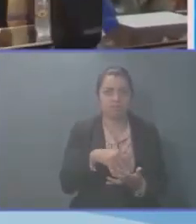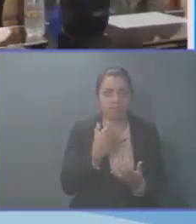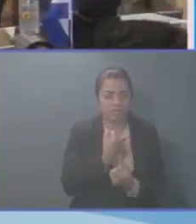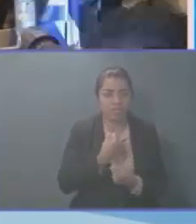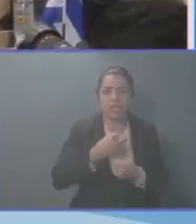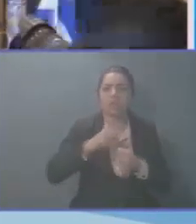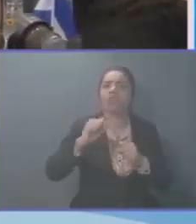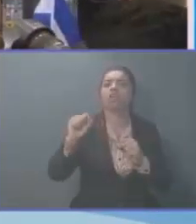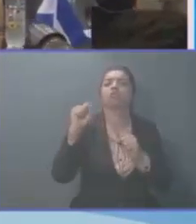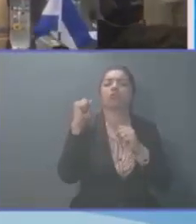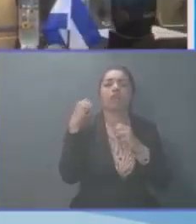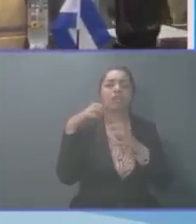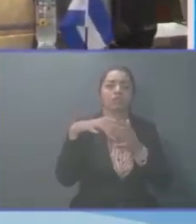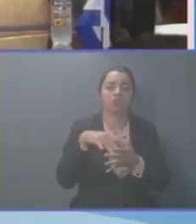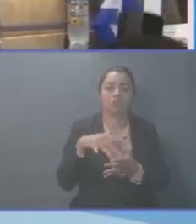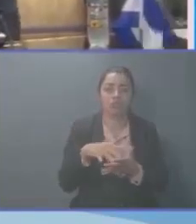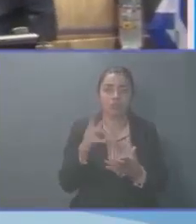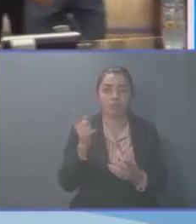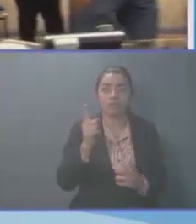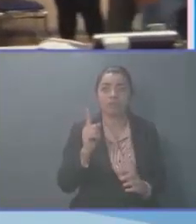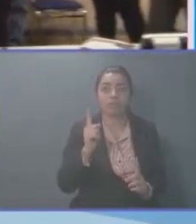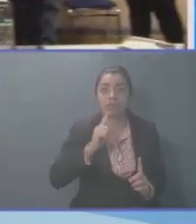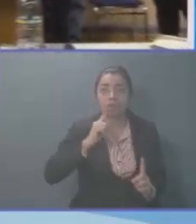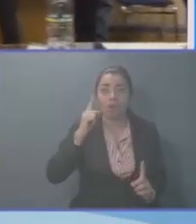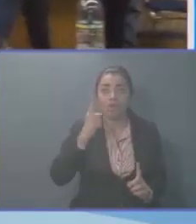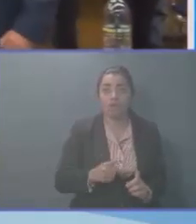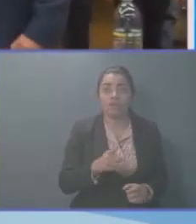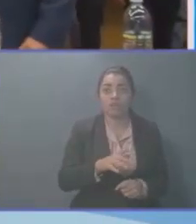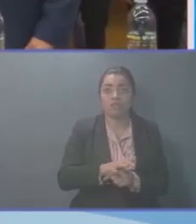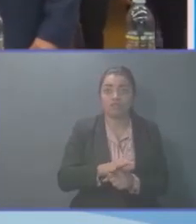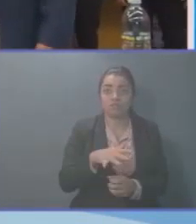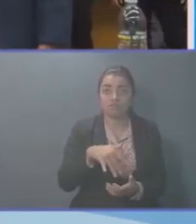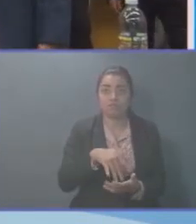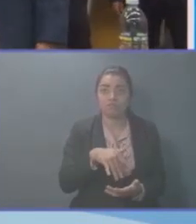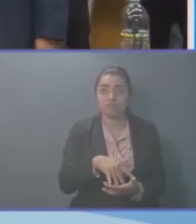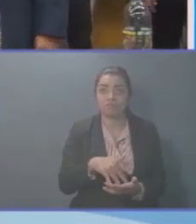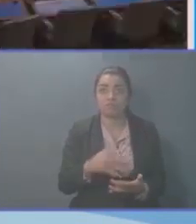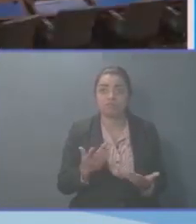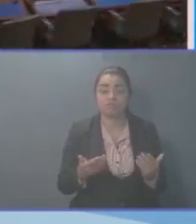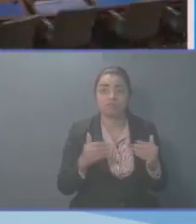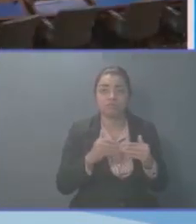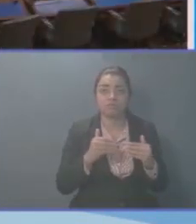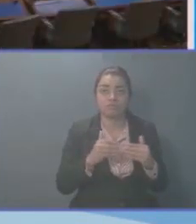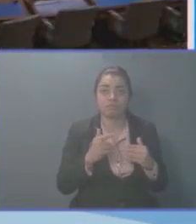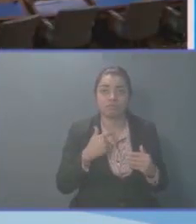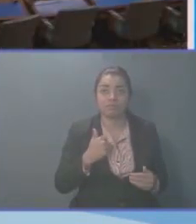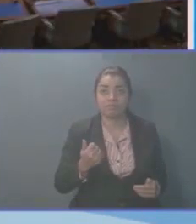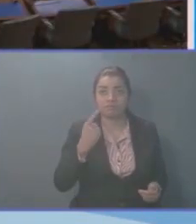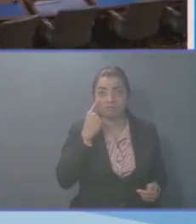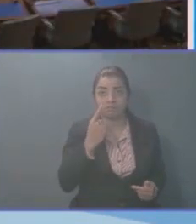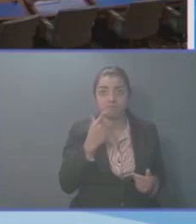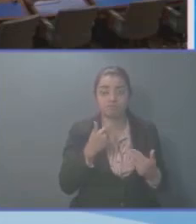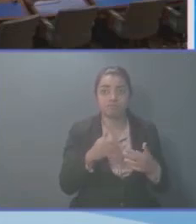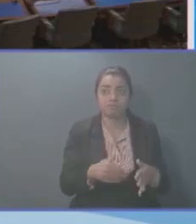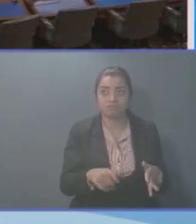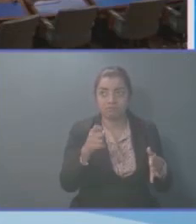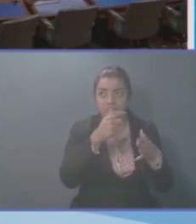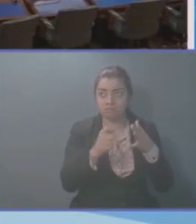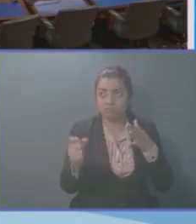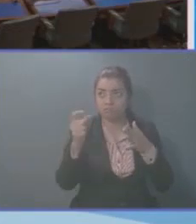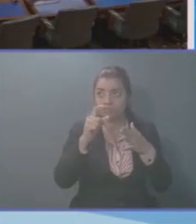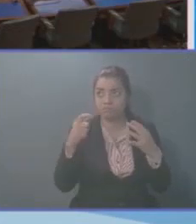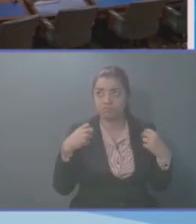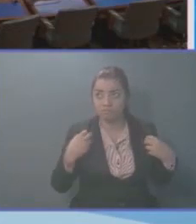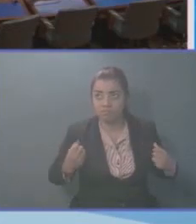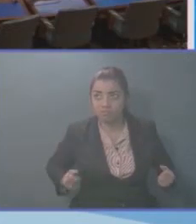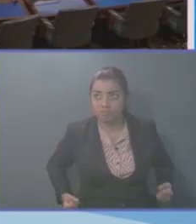insurreccionarse, pero no motivado ni obligado, porque además vimos cómo desde las instituciones del gobierno